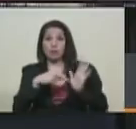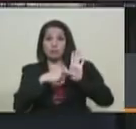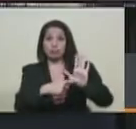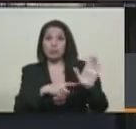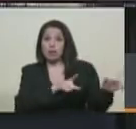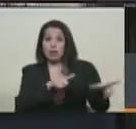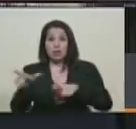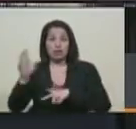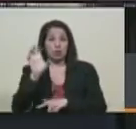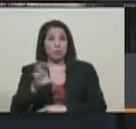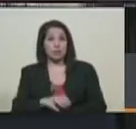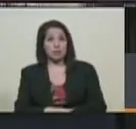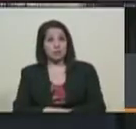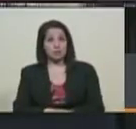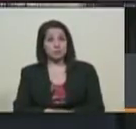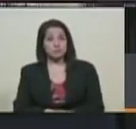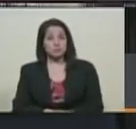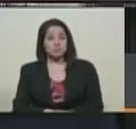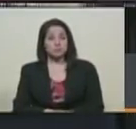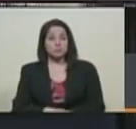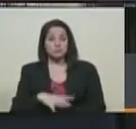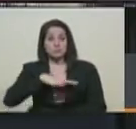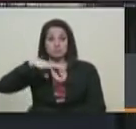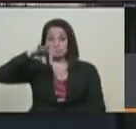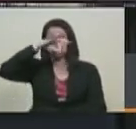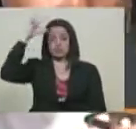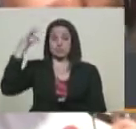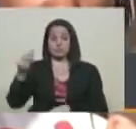Vamos. Con espíritu creador,